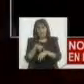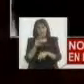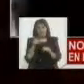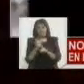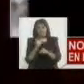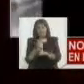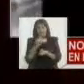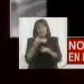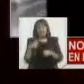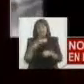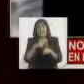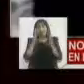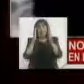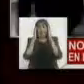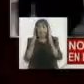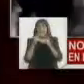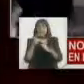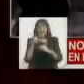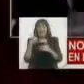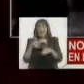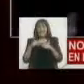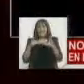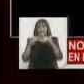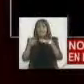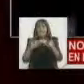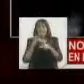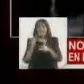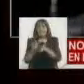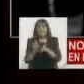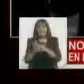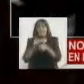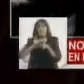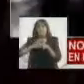supuesto que estaremos aquí pendiente del avance de esta primera audiencia que...